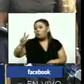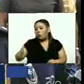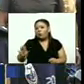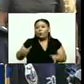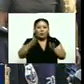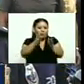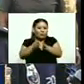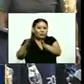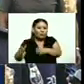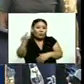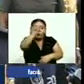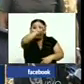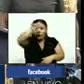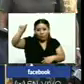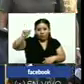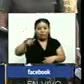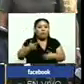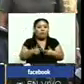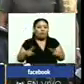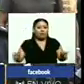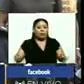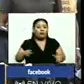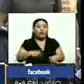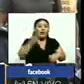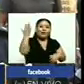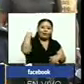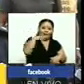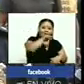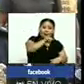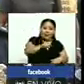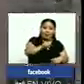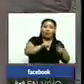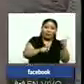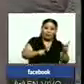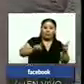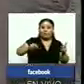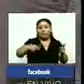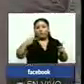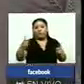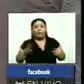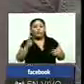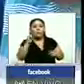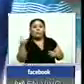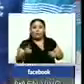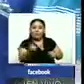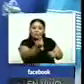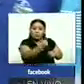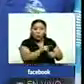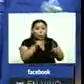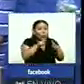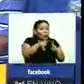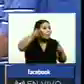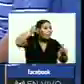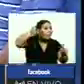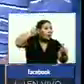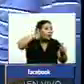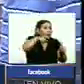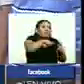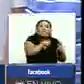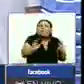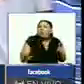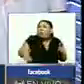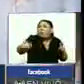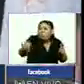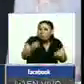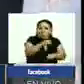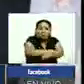2, la continuidad de la Operación Libertad de la semana anterior. Entre los detenidos está un profesor que es acusado por